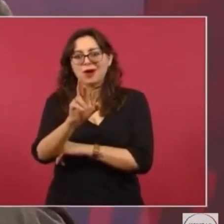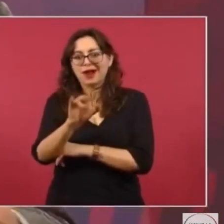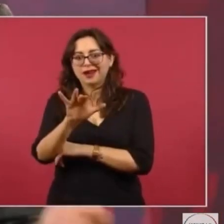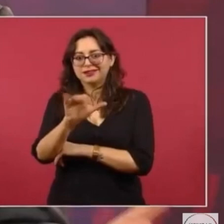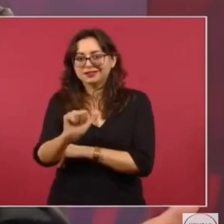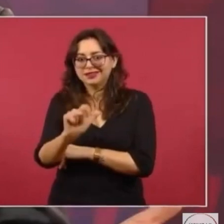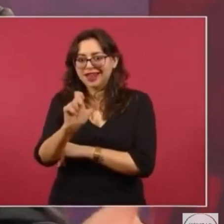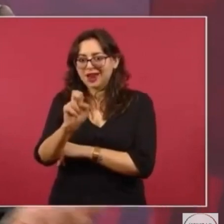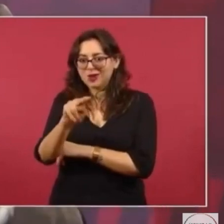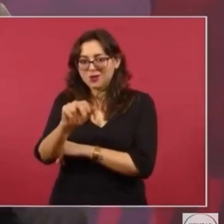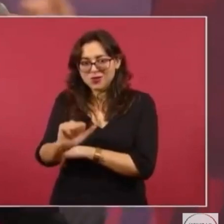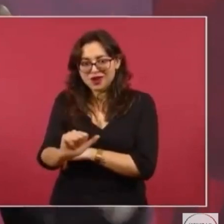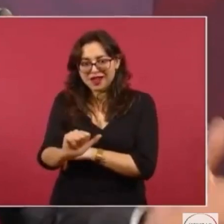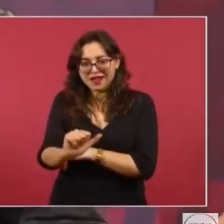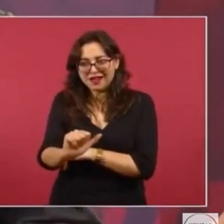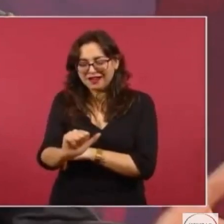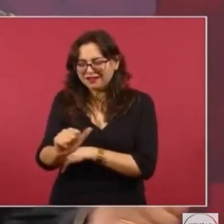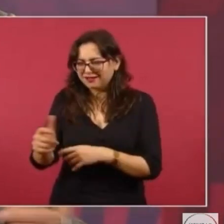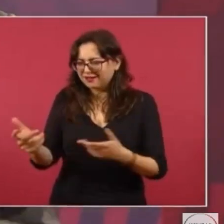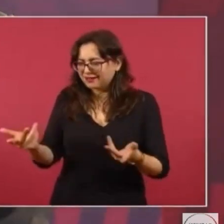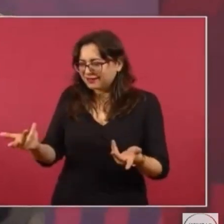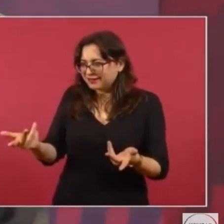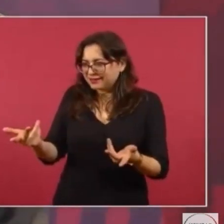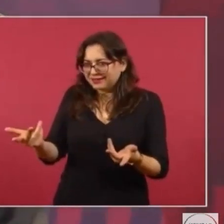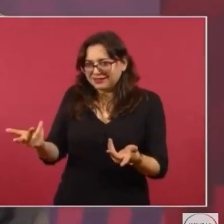No, está podrido eso,